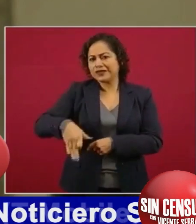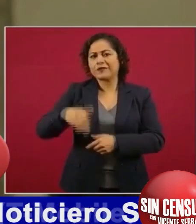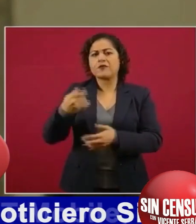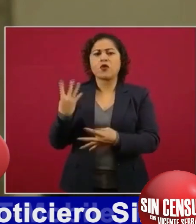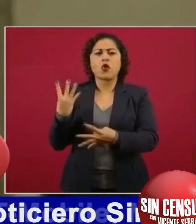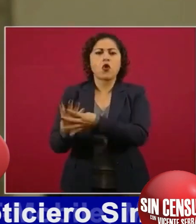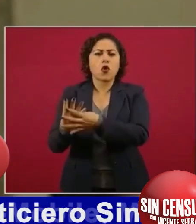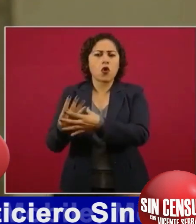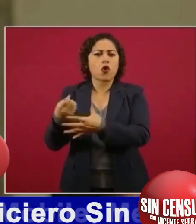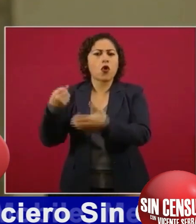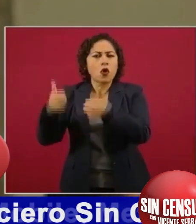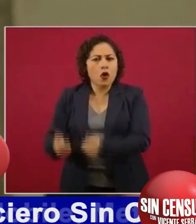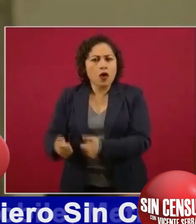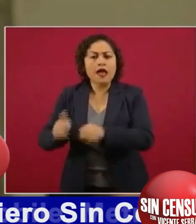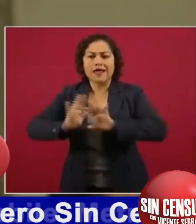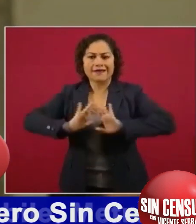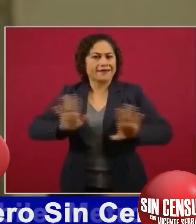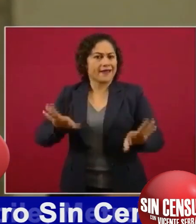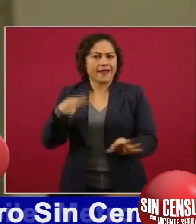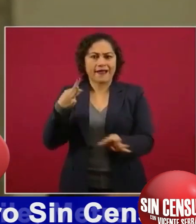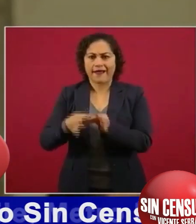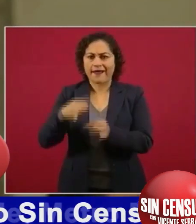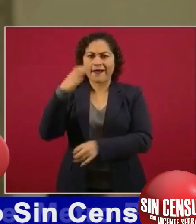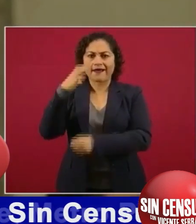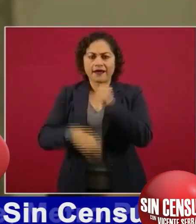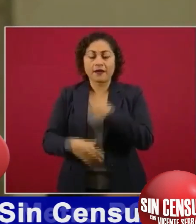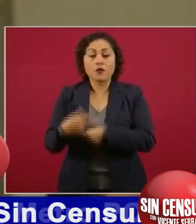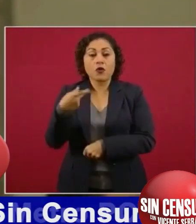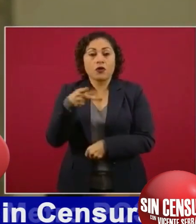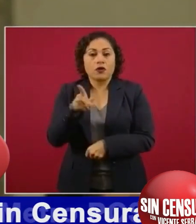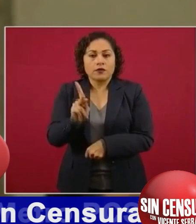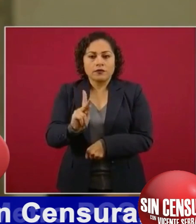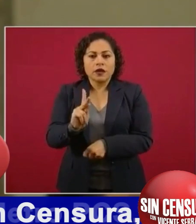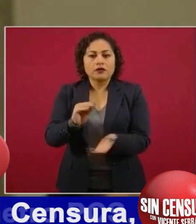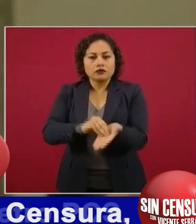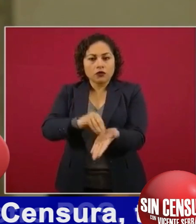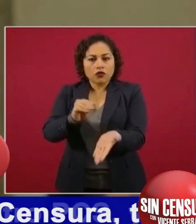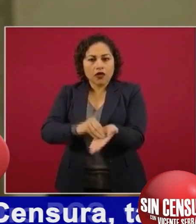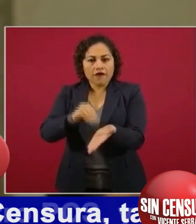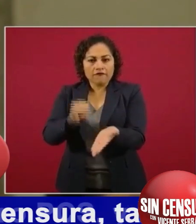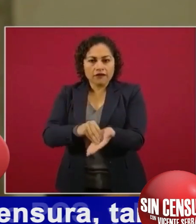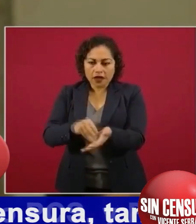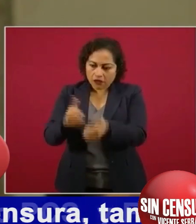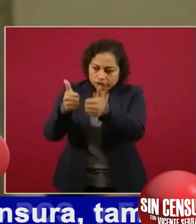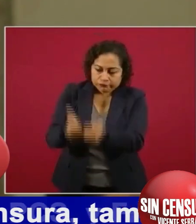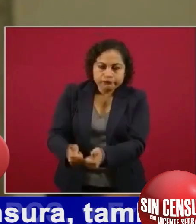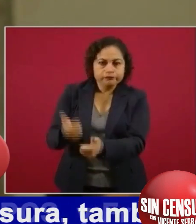y que aún así lo mantienen retenido, ¿sí?